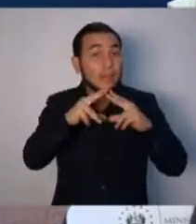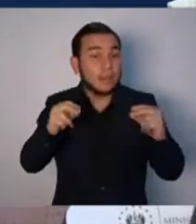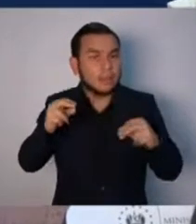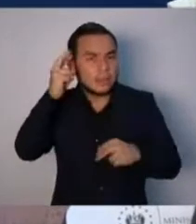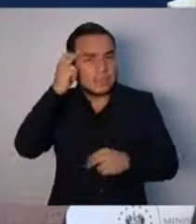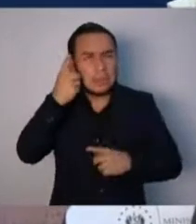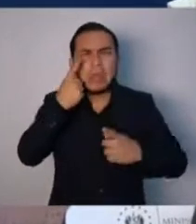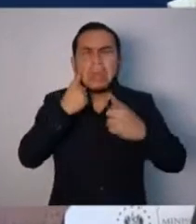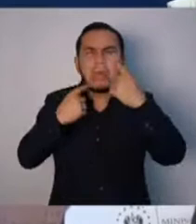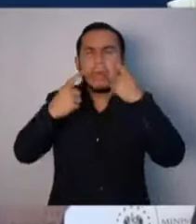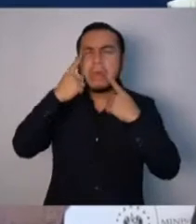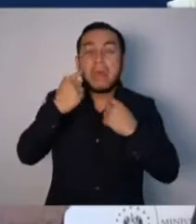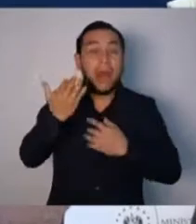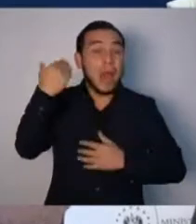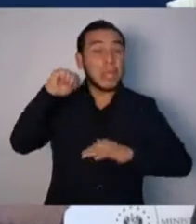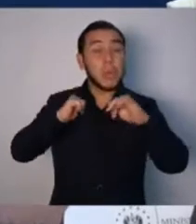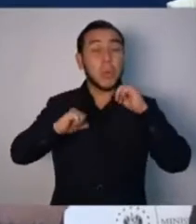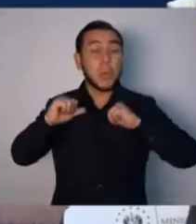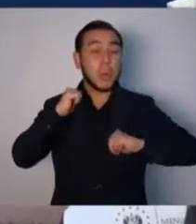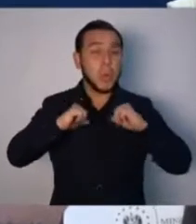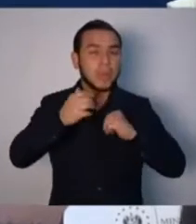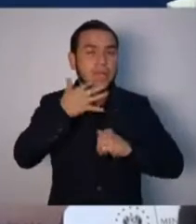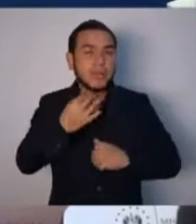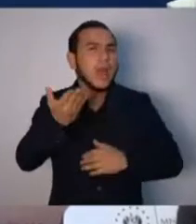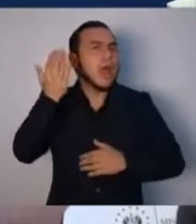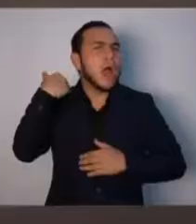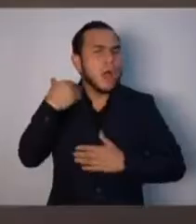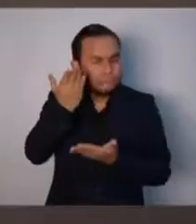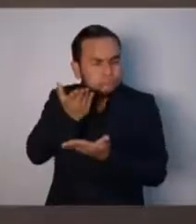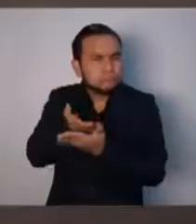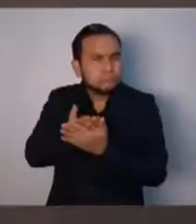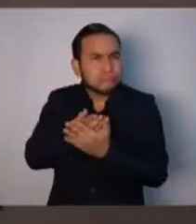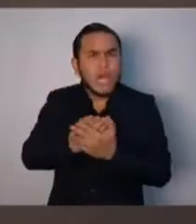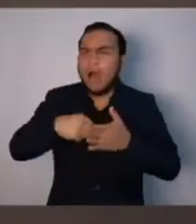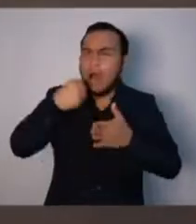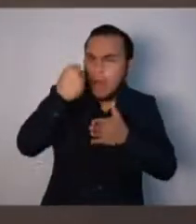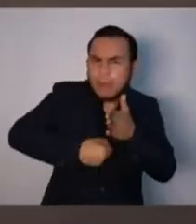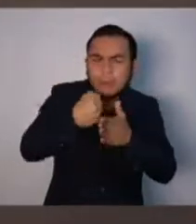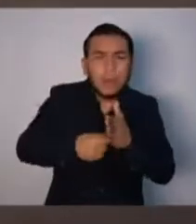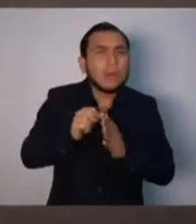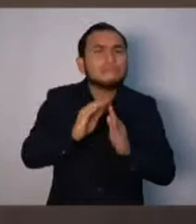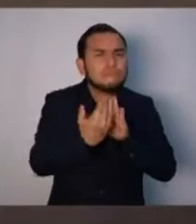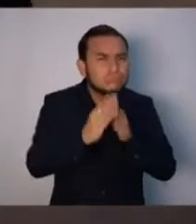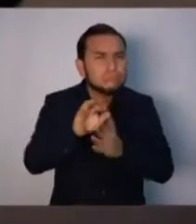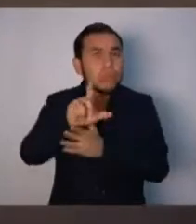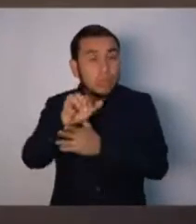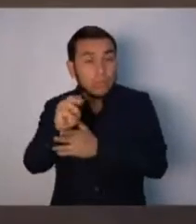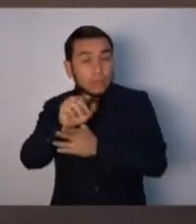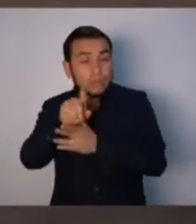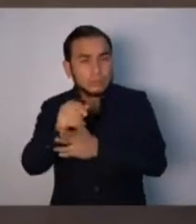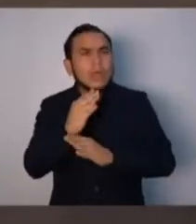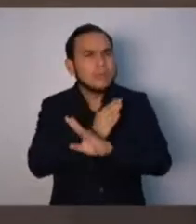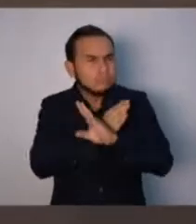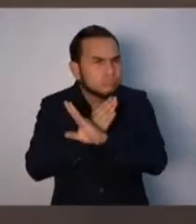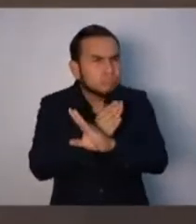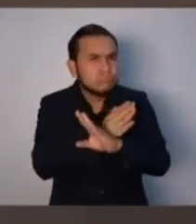que venían a llorar acá en los que les dijeron de que los llevan y van a luchar por ustedes y los iban a proteger o le iban a defender y